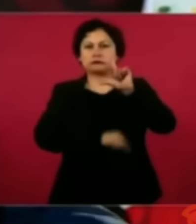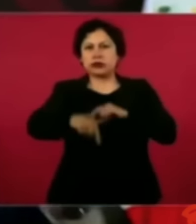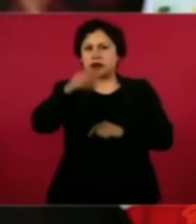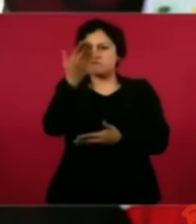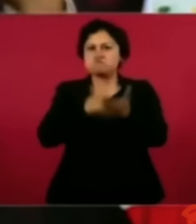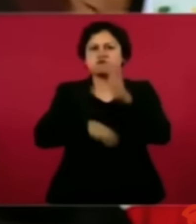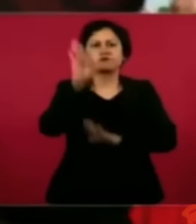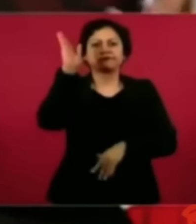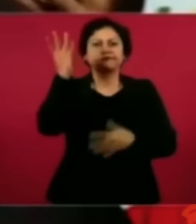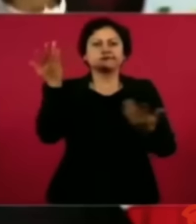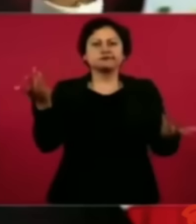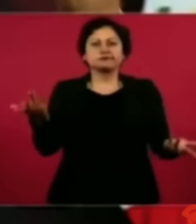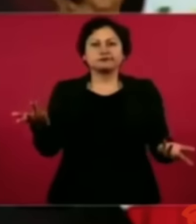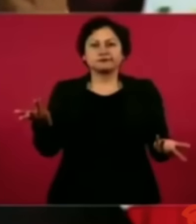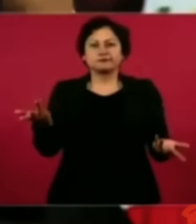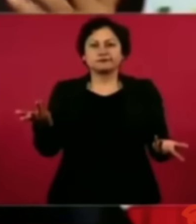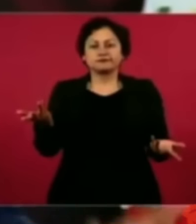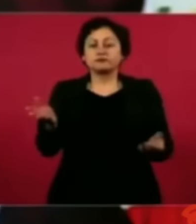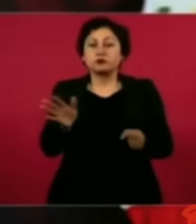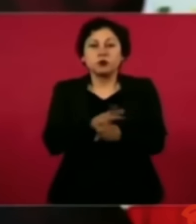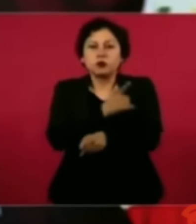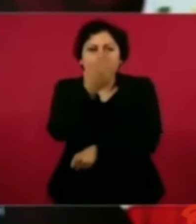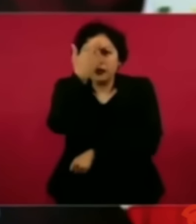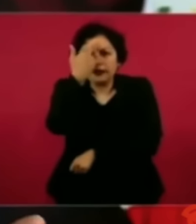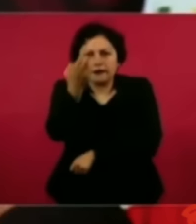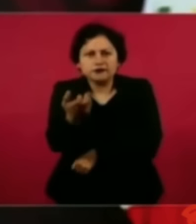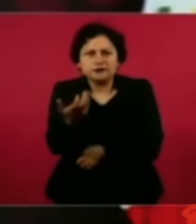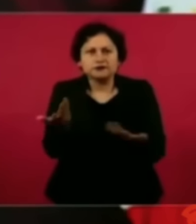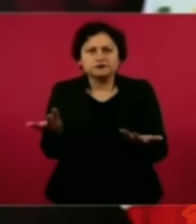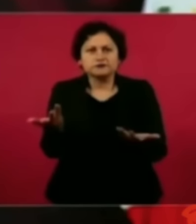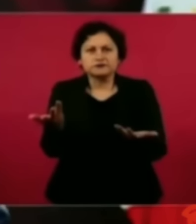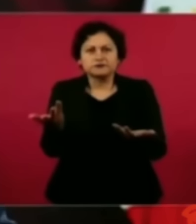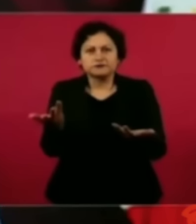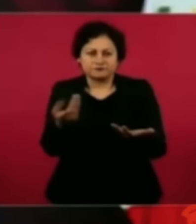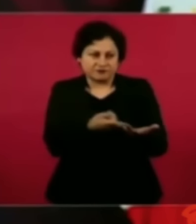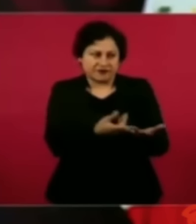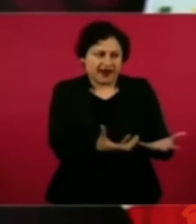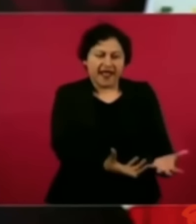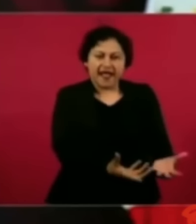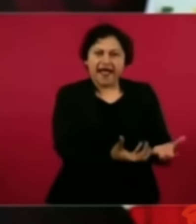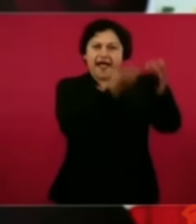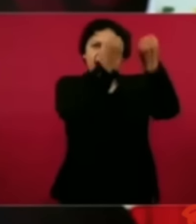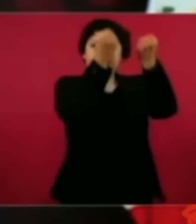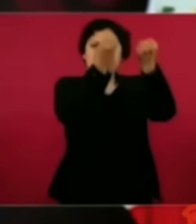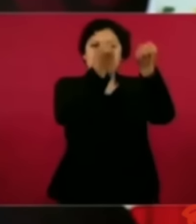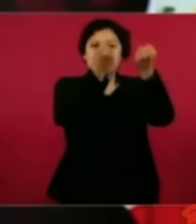Porque se rescató Pemex,